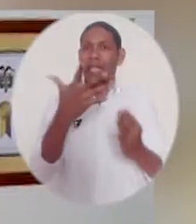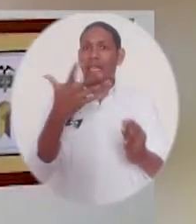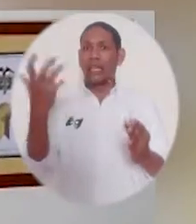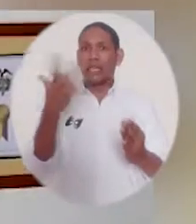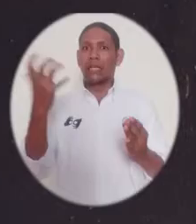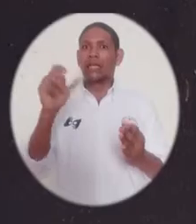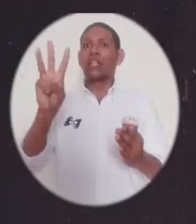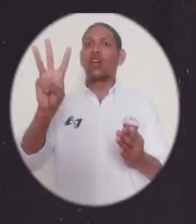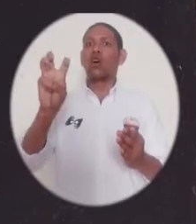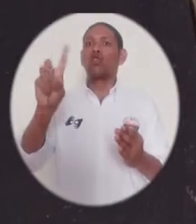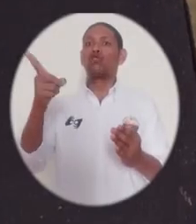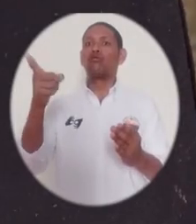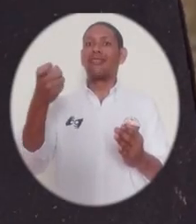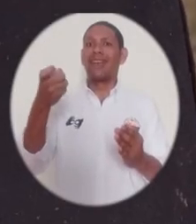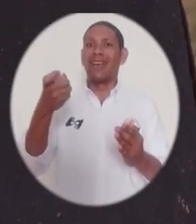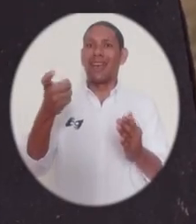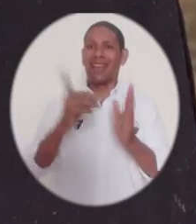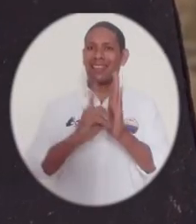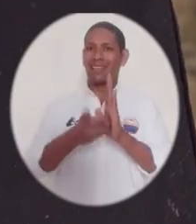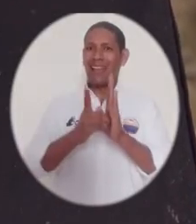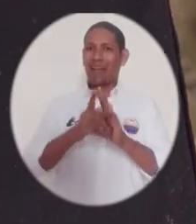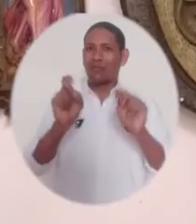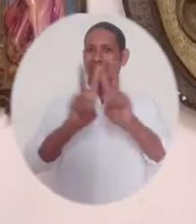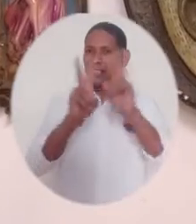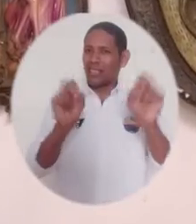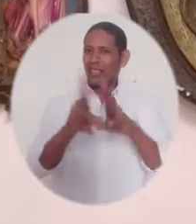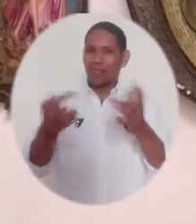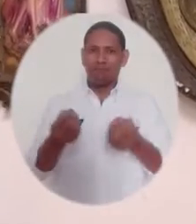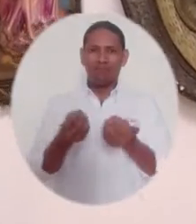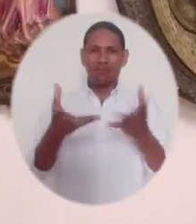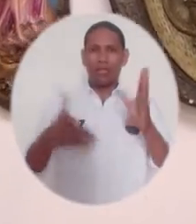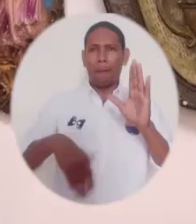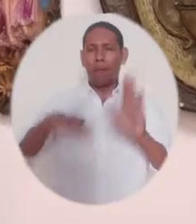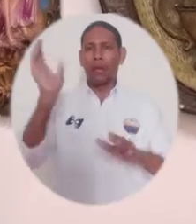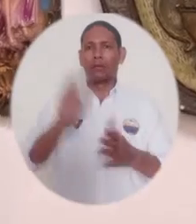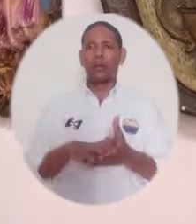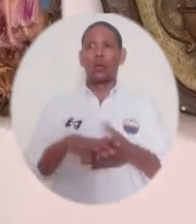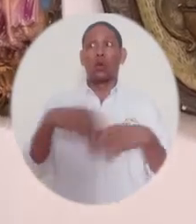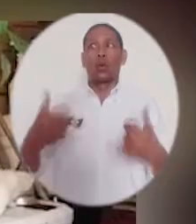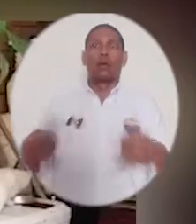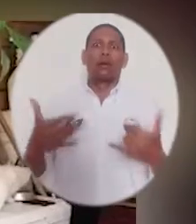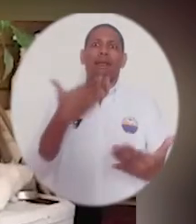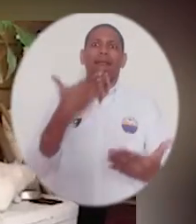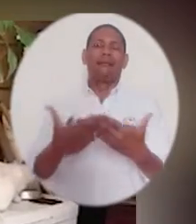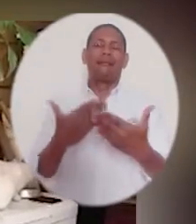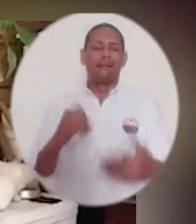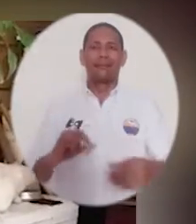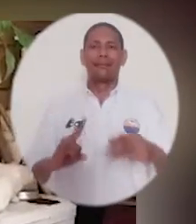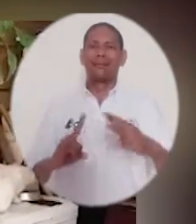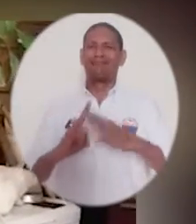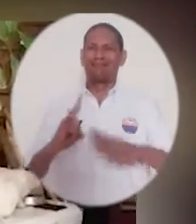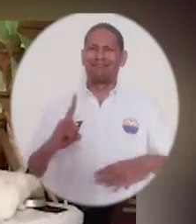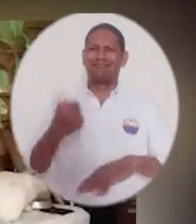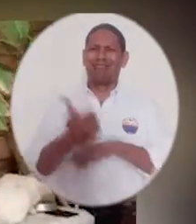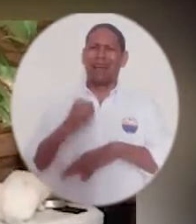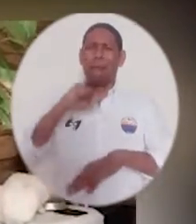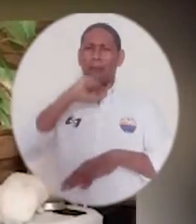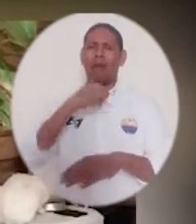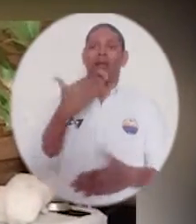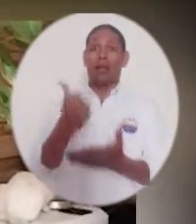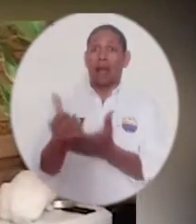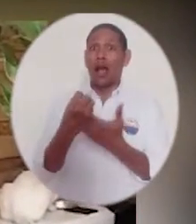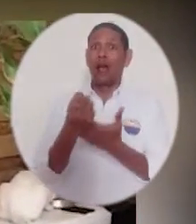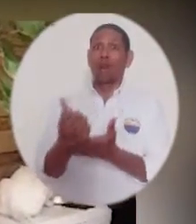de navegación con el fin de ofrecer conectividad permanente a los jóvenes. Hoy le doy gracias a nuestro rector Pablo Vera por brindarnos